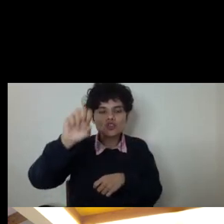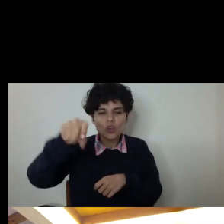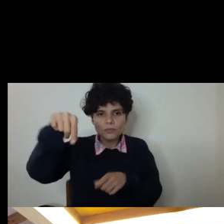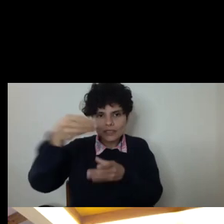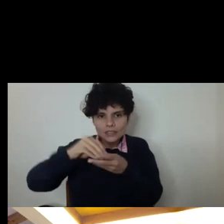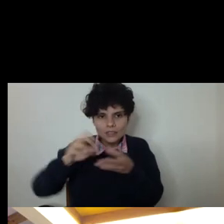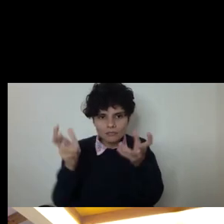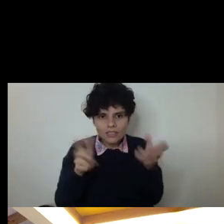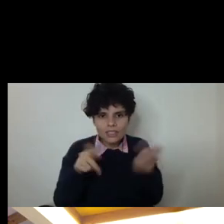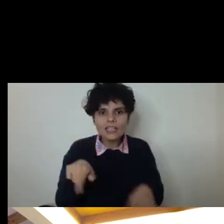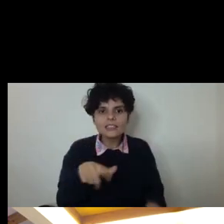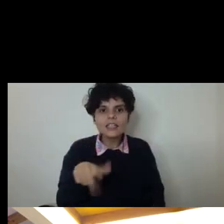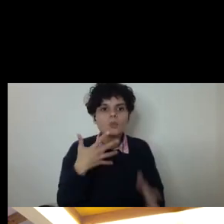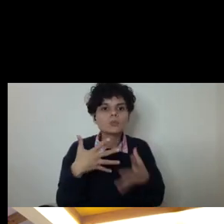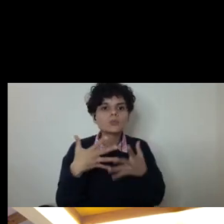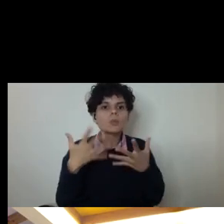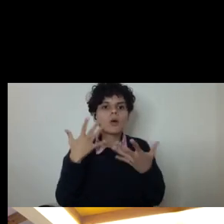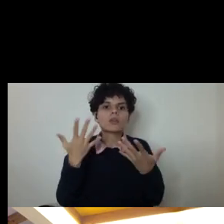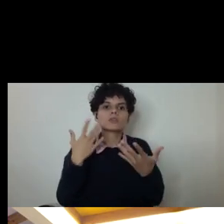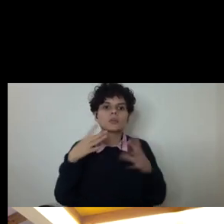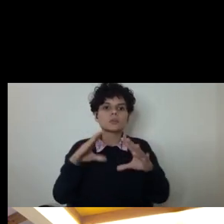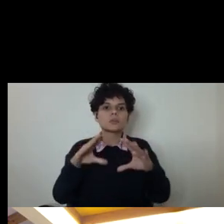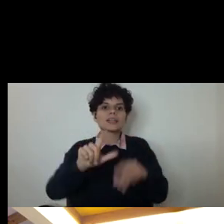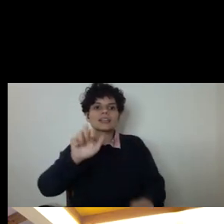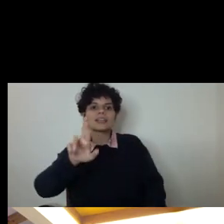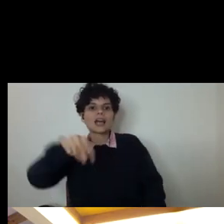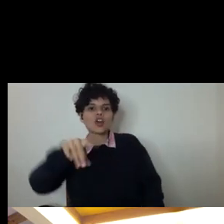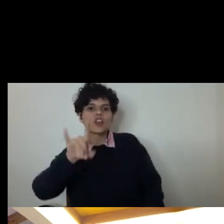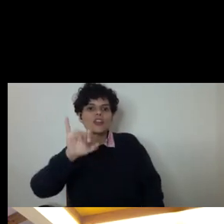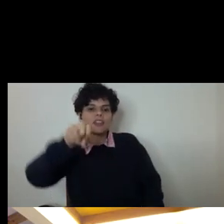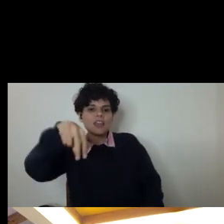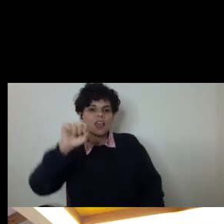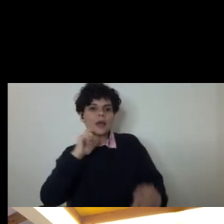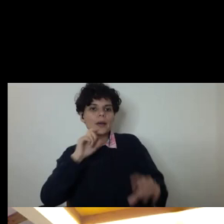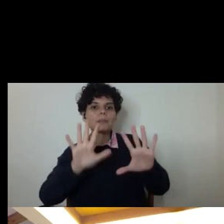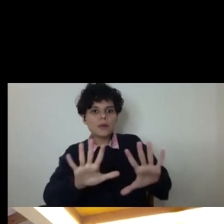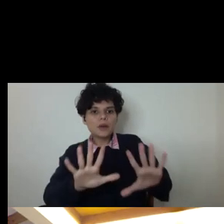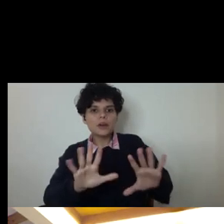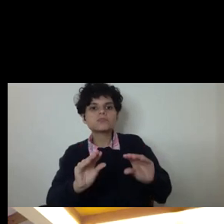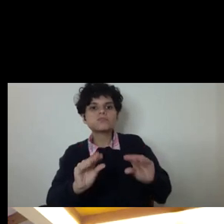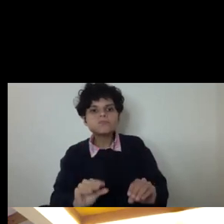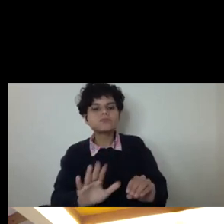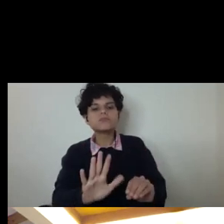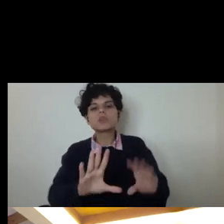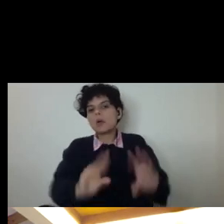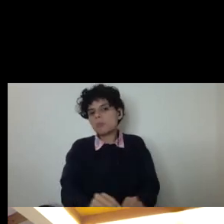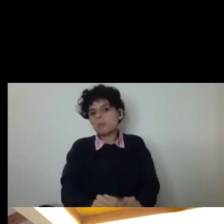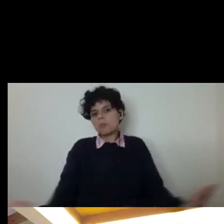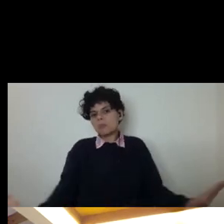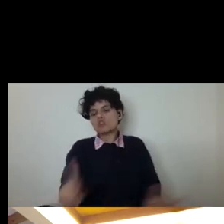significativamente inhibido cuando uno pone reanodina inhibitoria. Y no solo hicimos eso, sino que